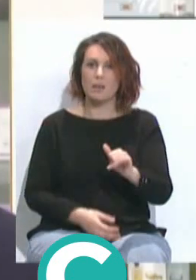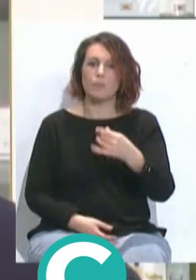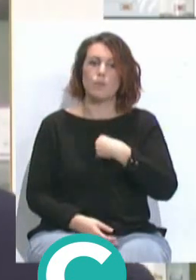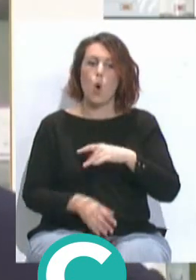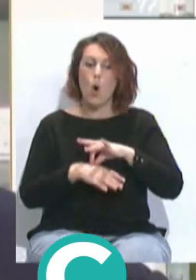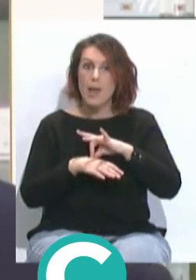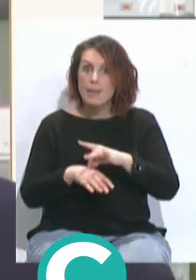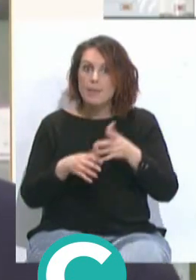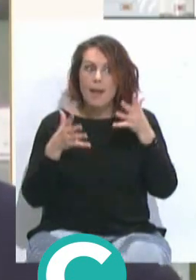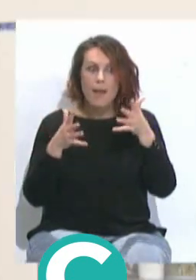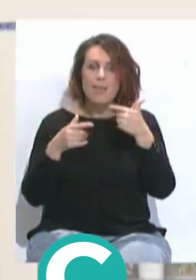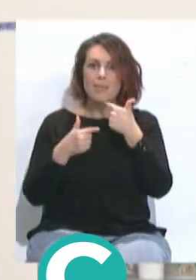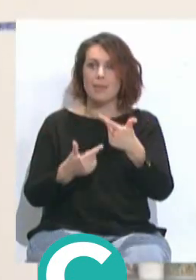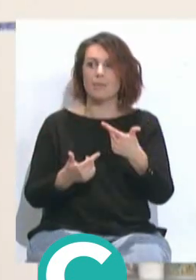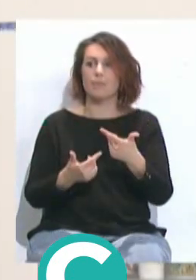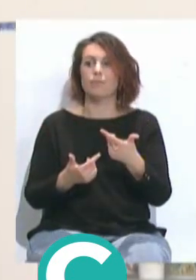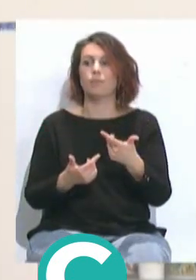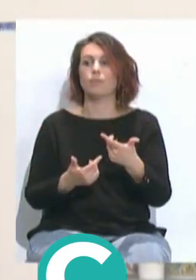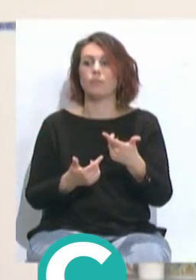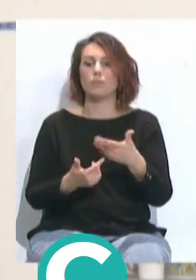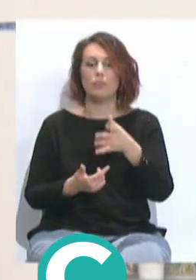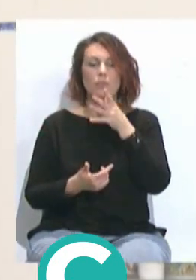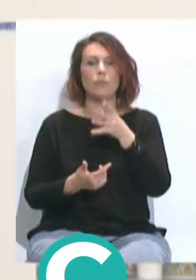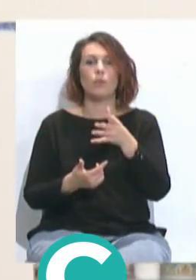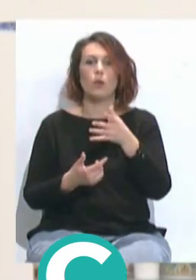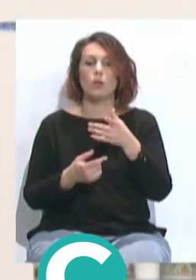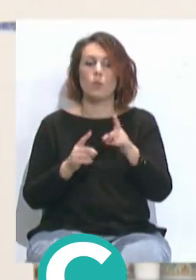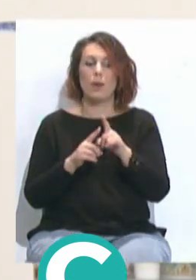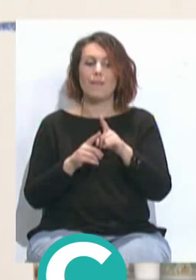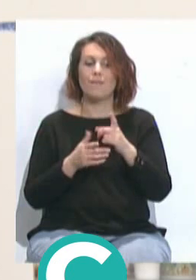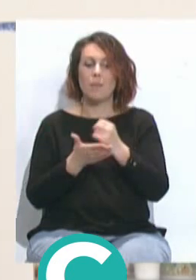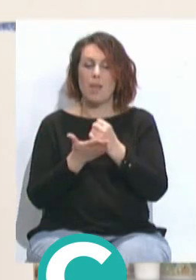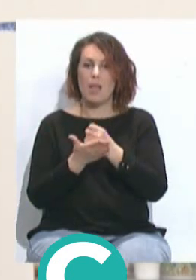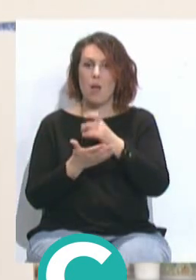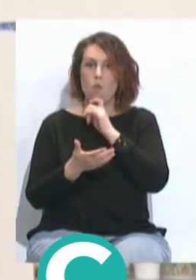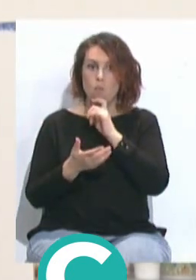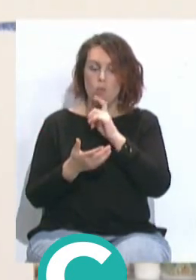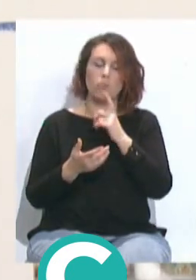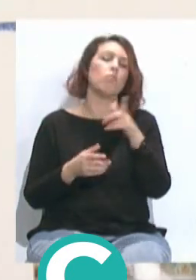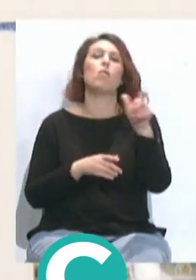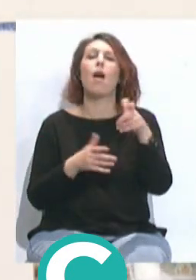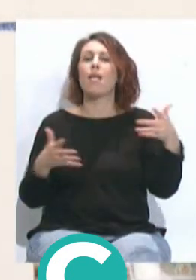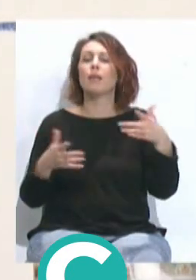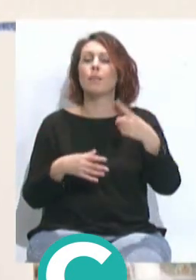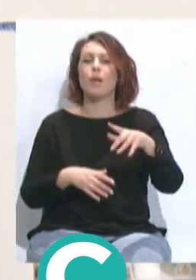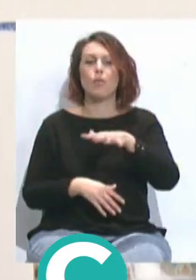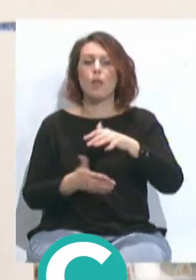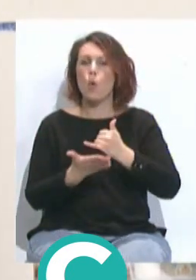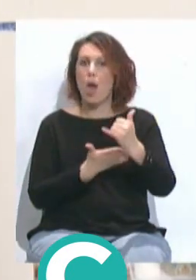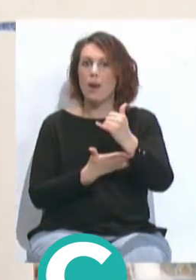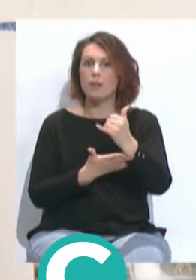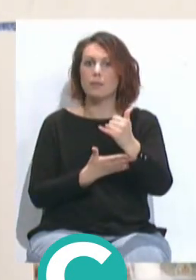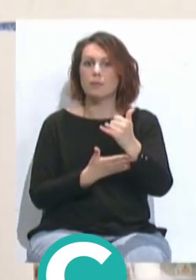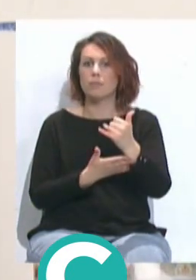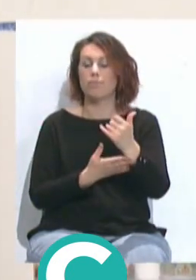le orienta le dice por la capilaridad que tiene la farmacia no solamente en las grandes poblaciones sino también en la zona rural donde